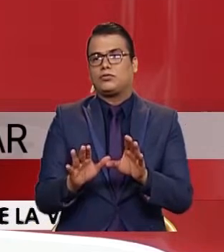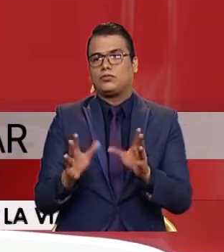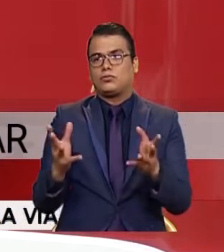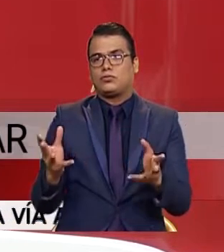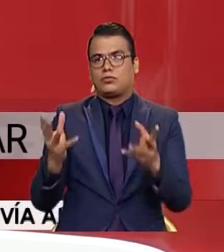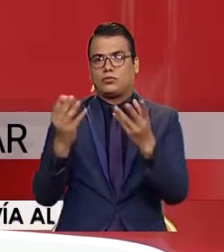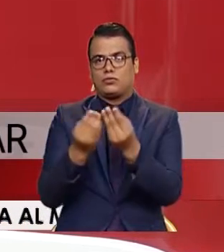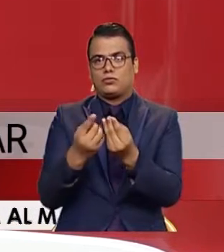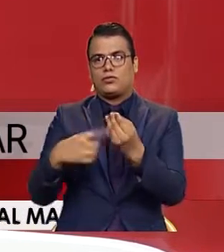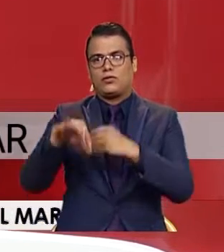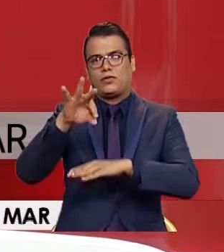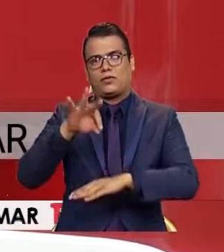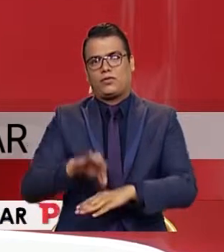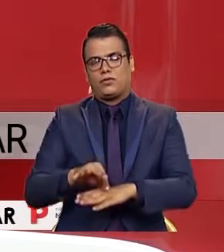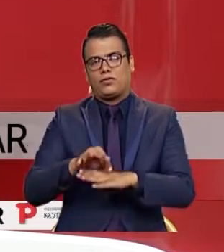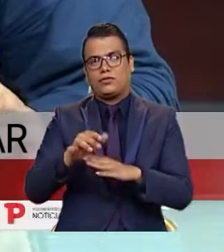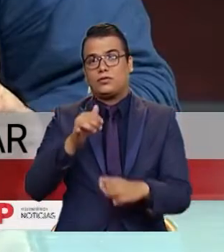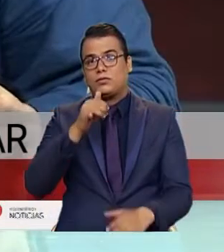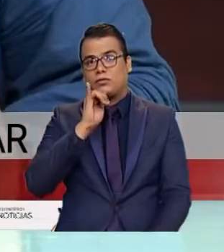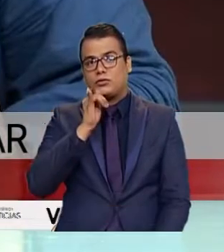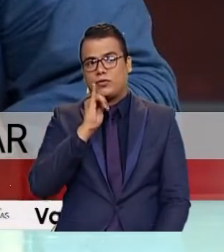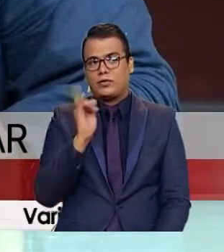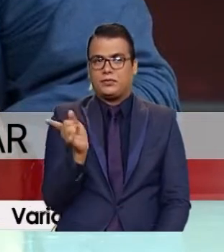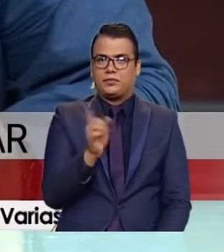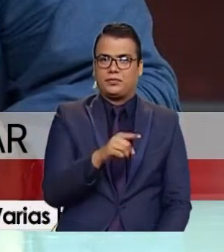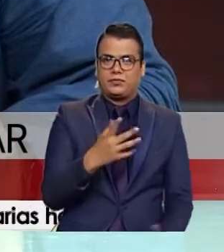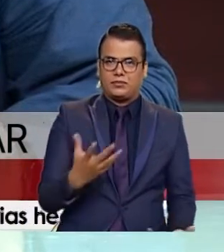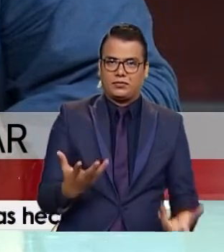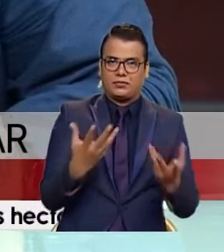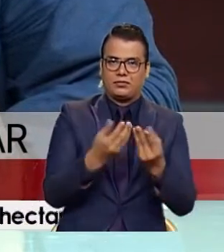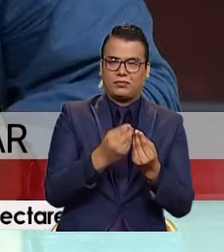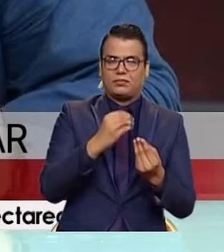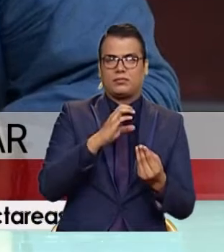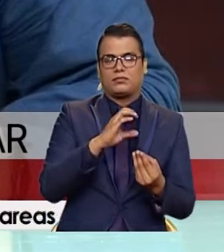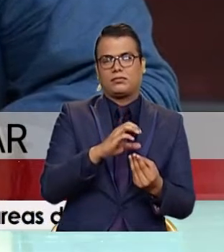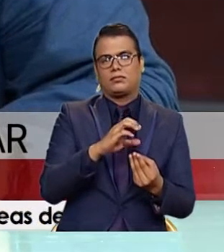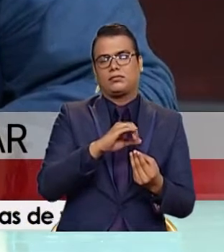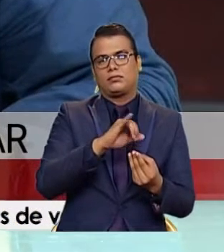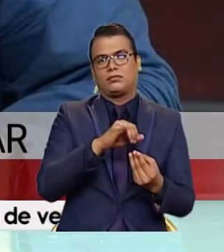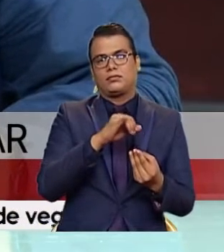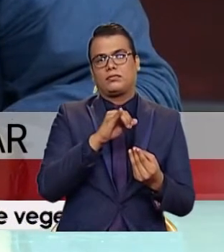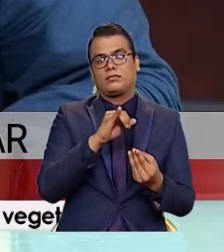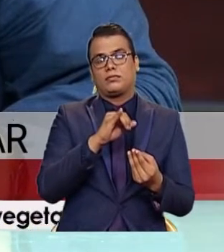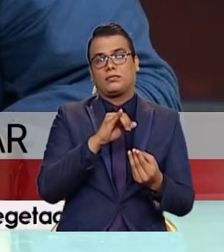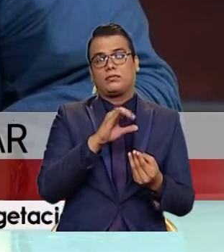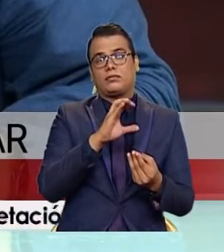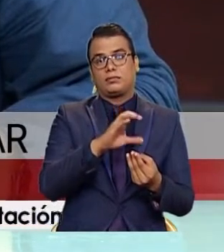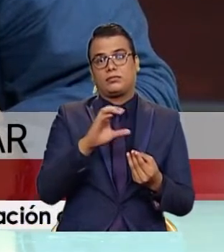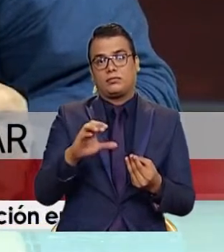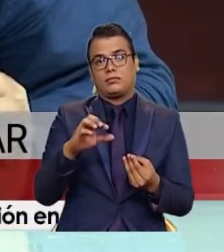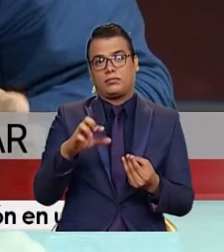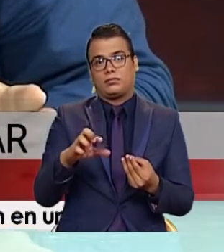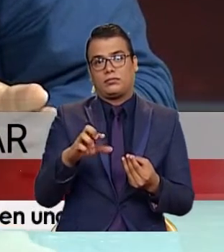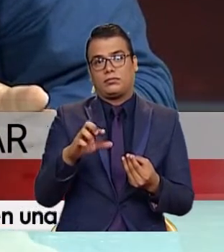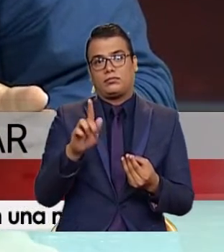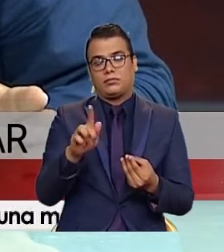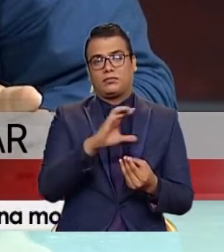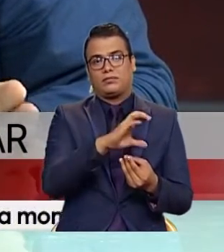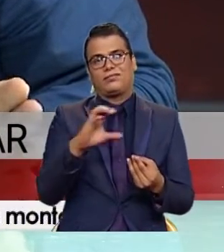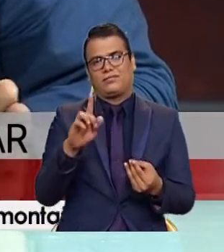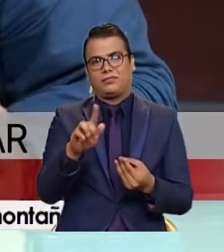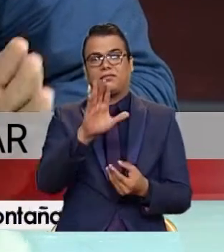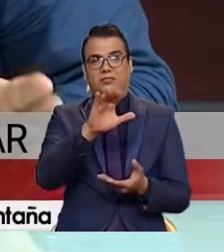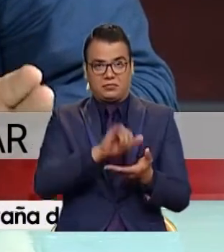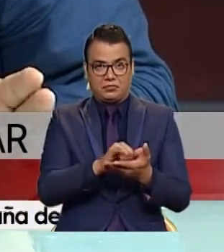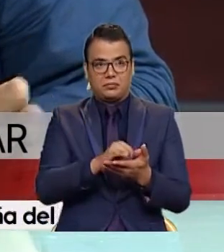de fundación postobón y caja de compensación familiar para empezar 600 bicicletas decir que la cuota inicial para